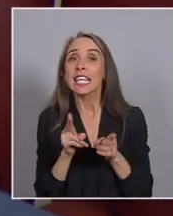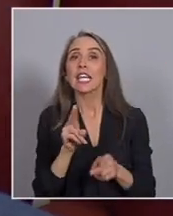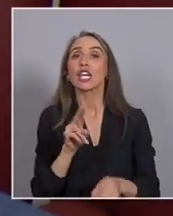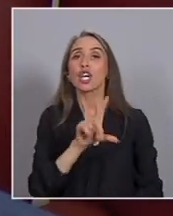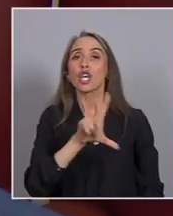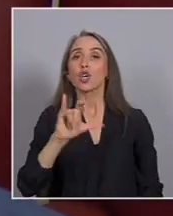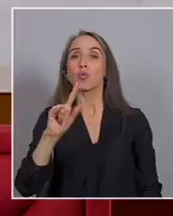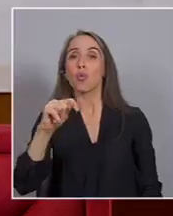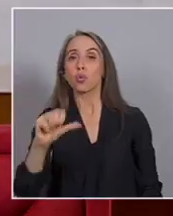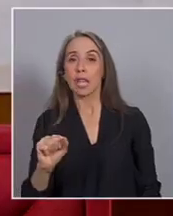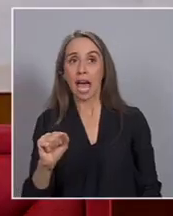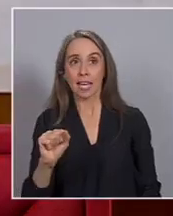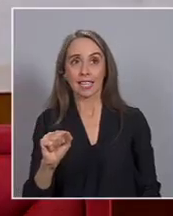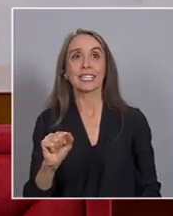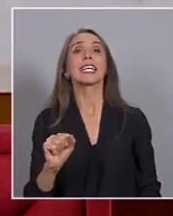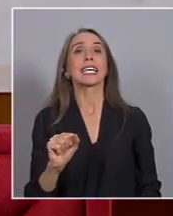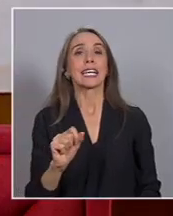Yuta,